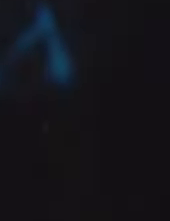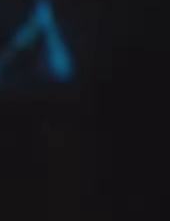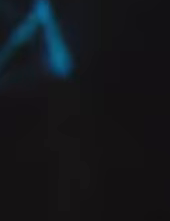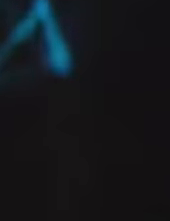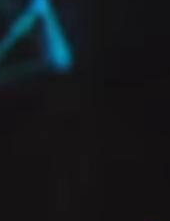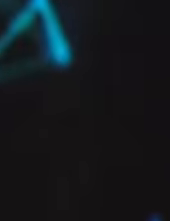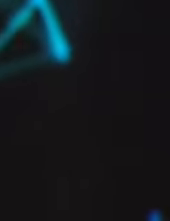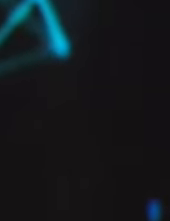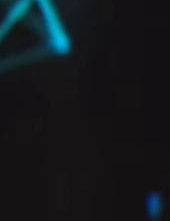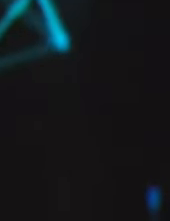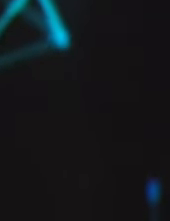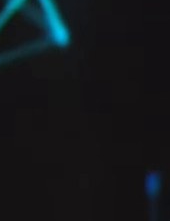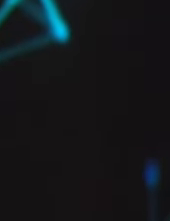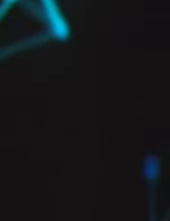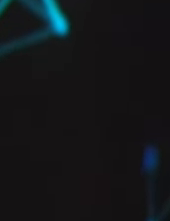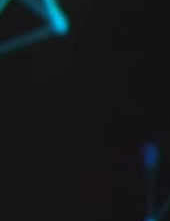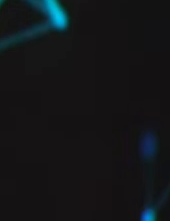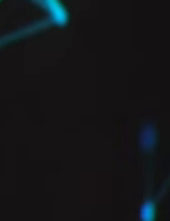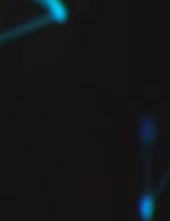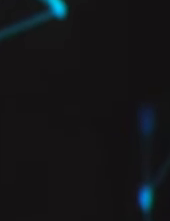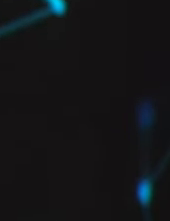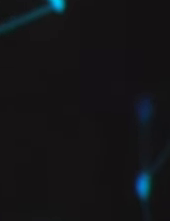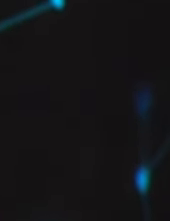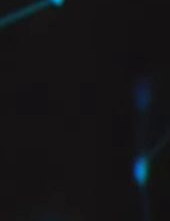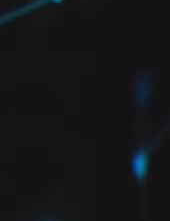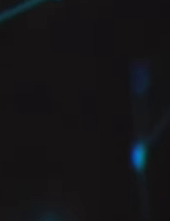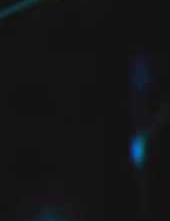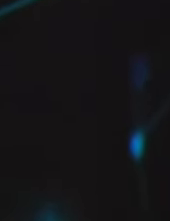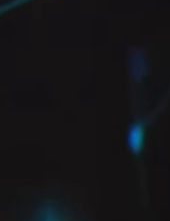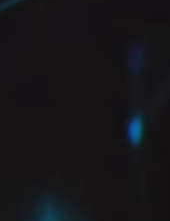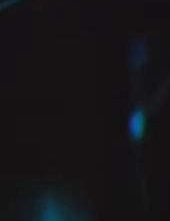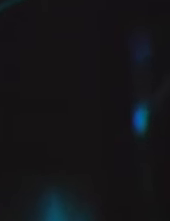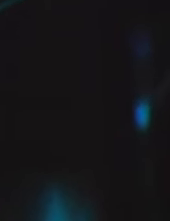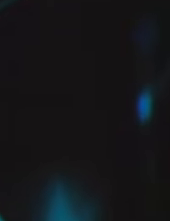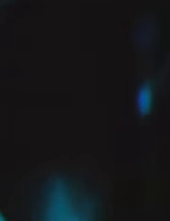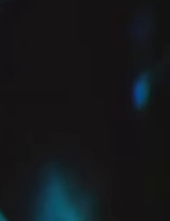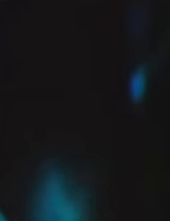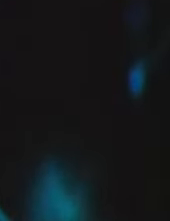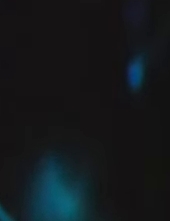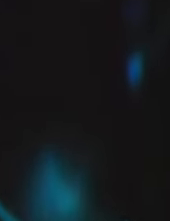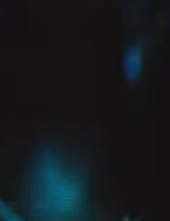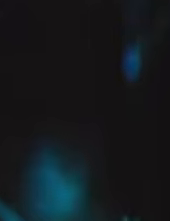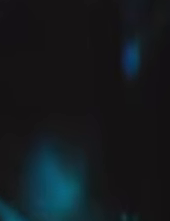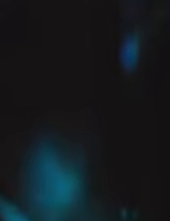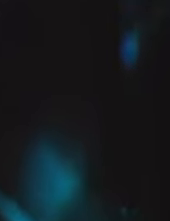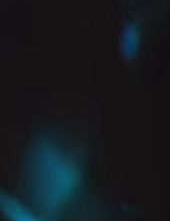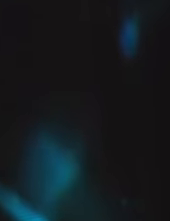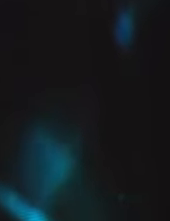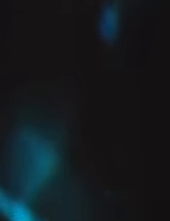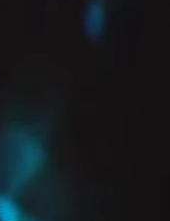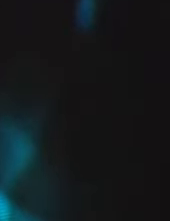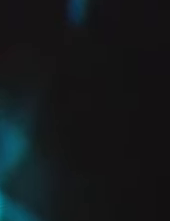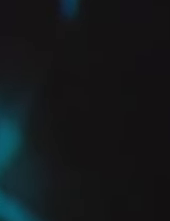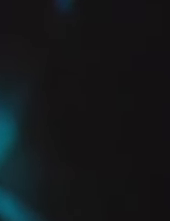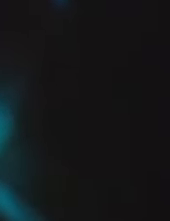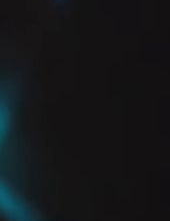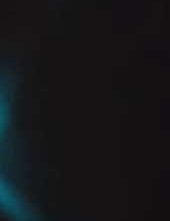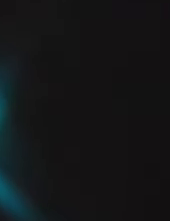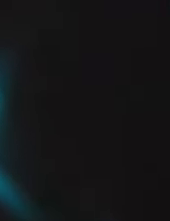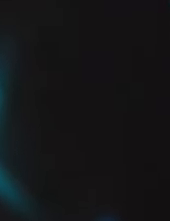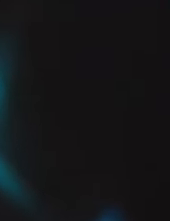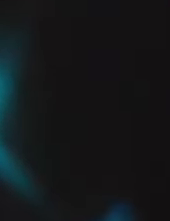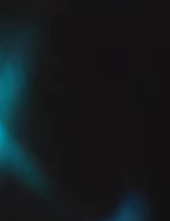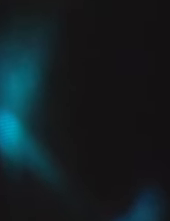estén presencialmente aquí por distintos medios exactamente distintas plataformas queremos saludar además se llenó el salón